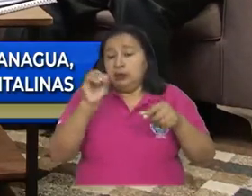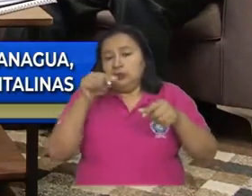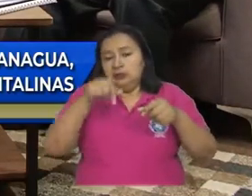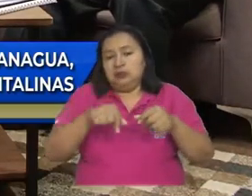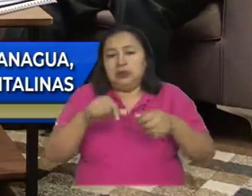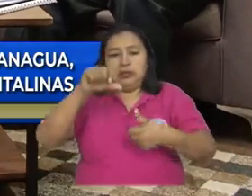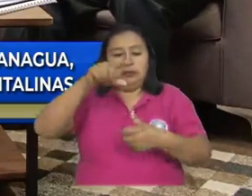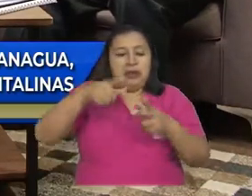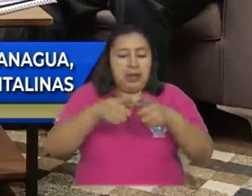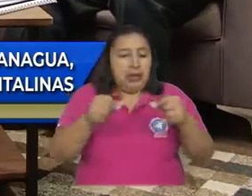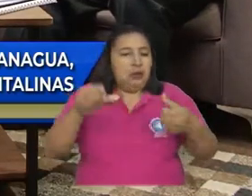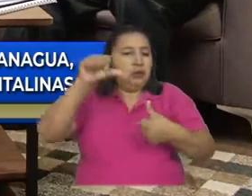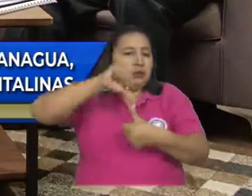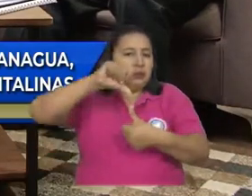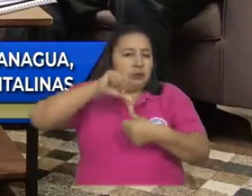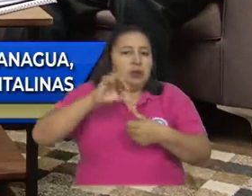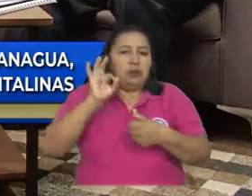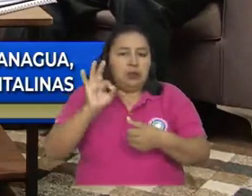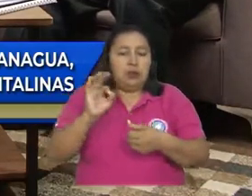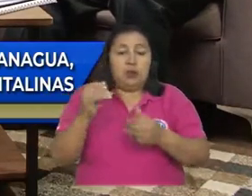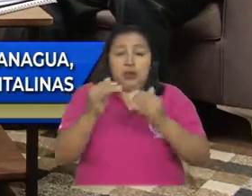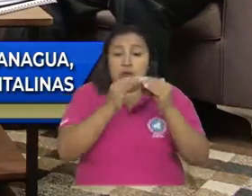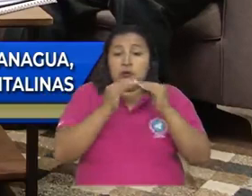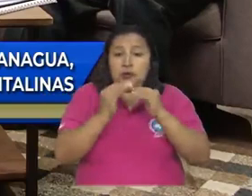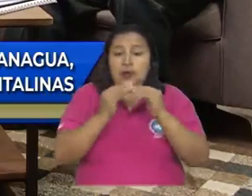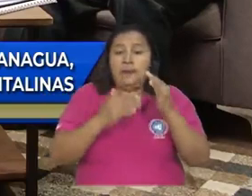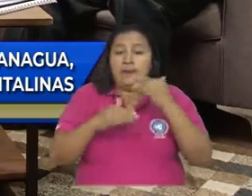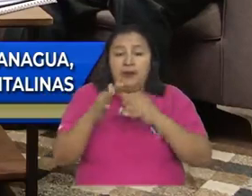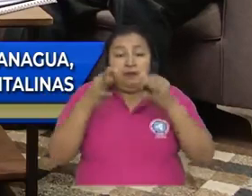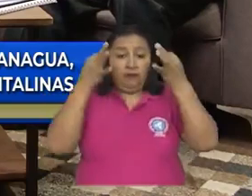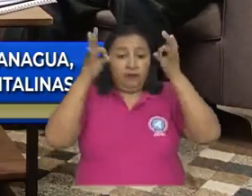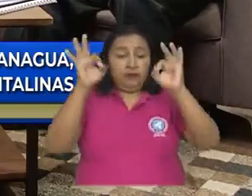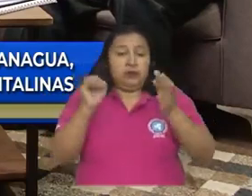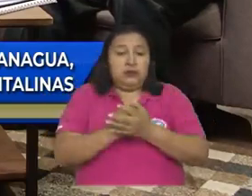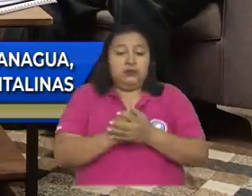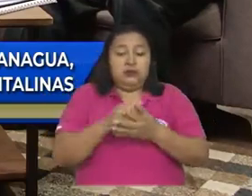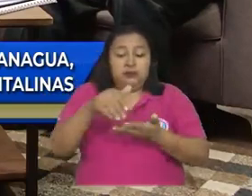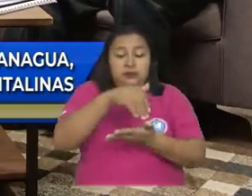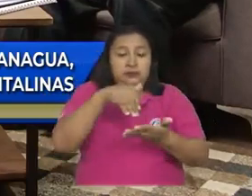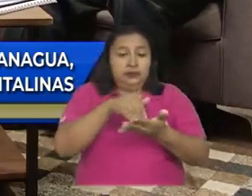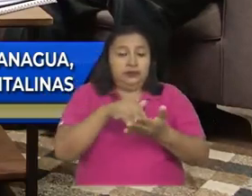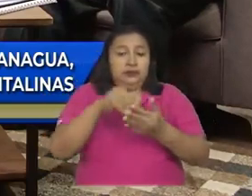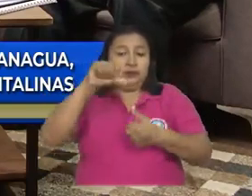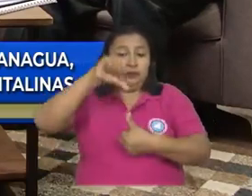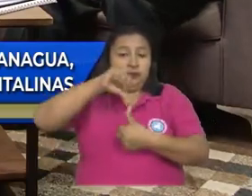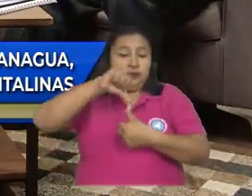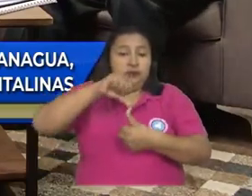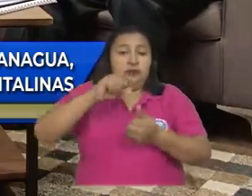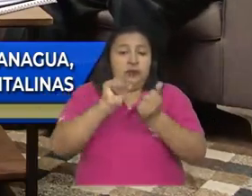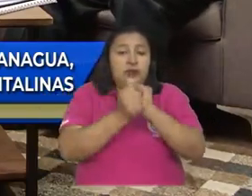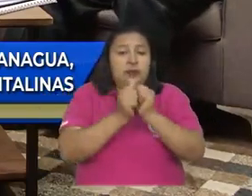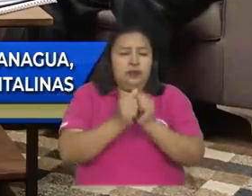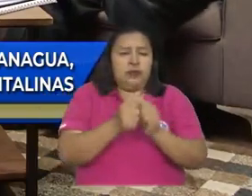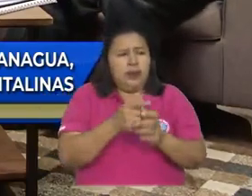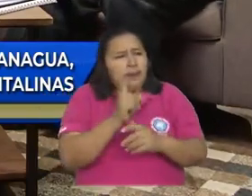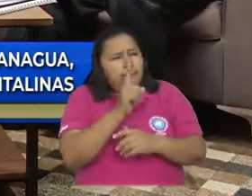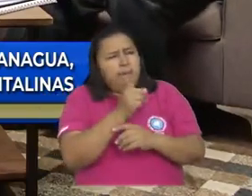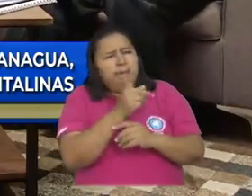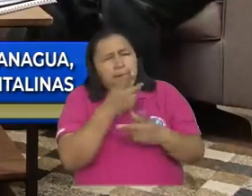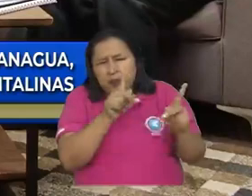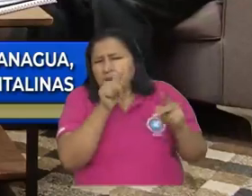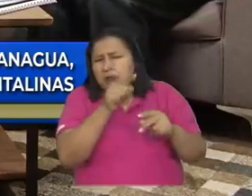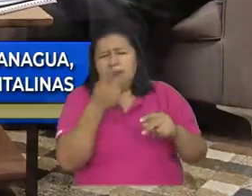Centroamérica, bueno, lo dijo ESPN, una de las cadenas más prestigiosas, es la capital de Centroamérica para el deporte. Pero fíjate que también